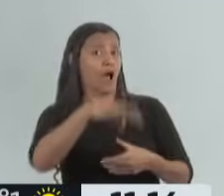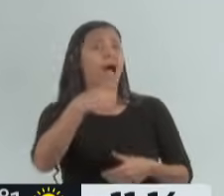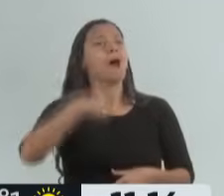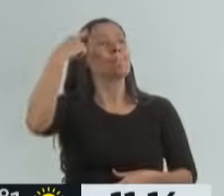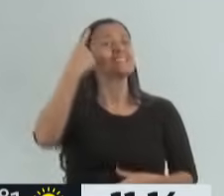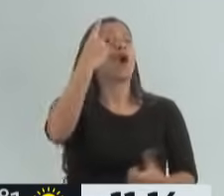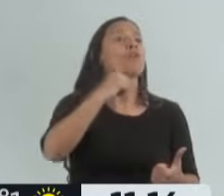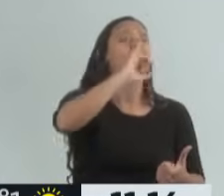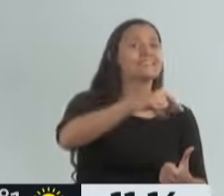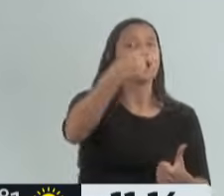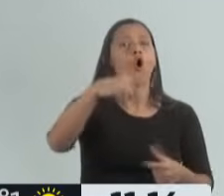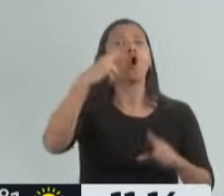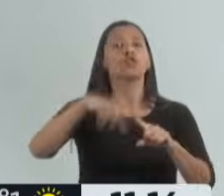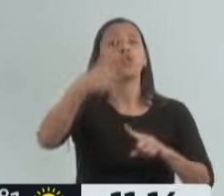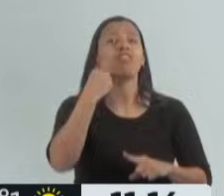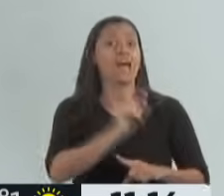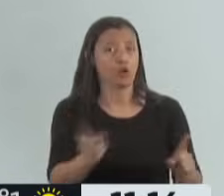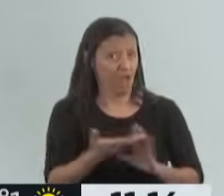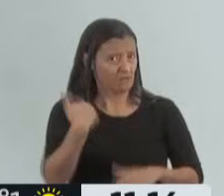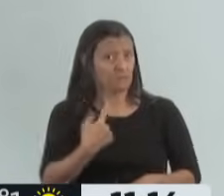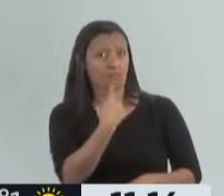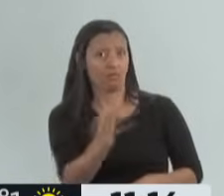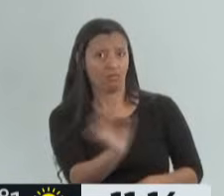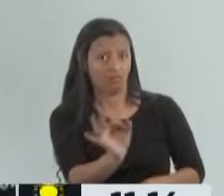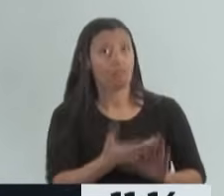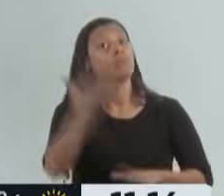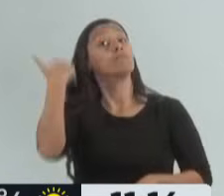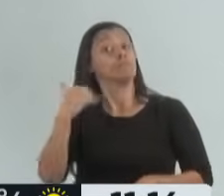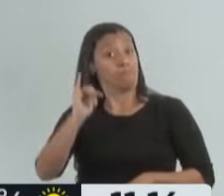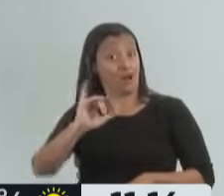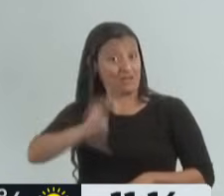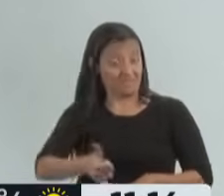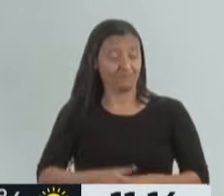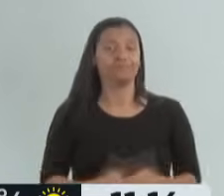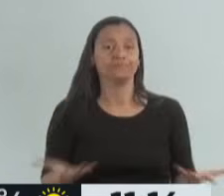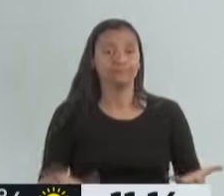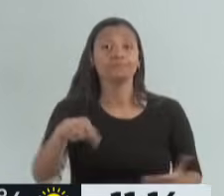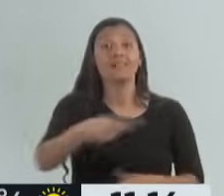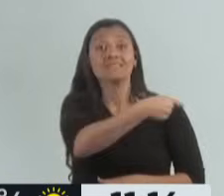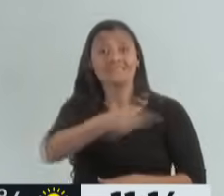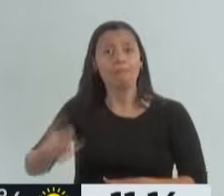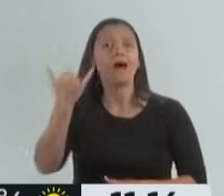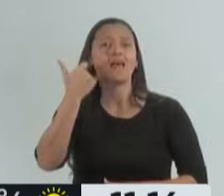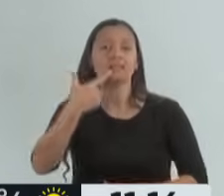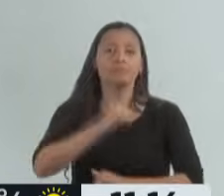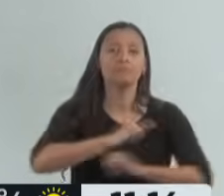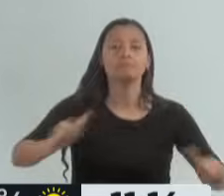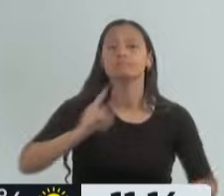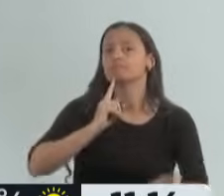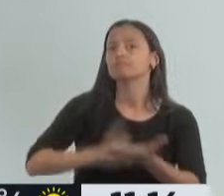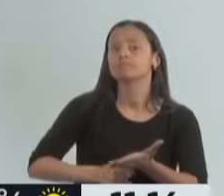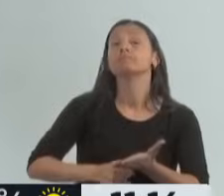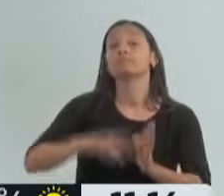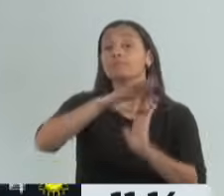día, el otro día no... Sí, claro, ayer yo no pregunté. Pregunté el miércoles. Se conoció esta semana la resolución por la cual el